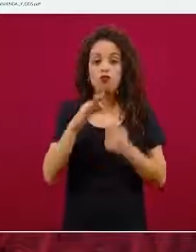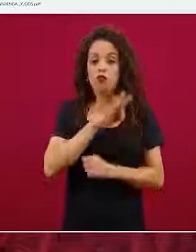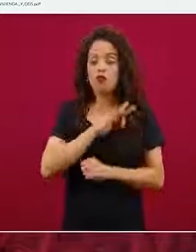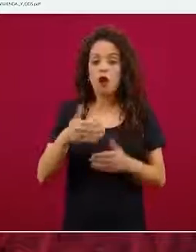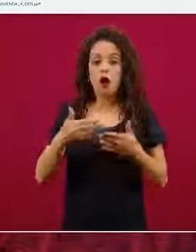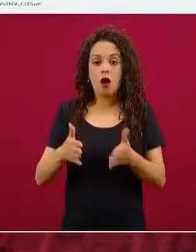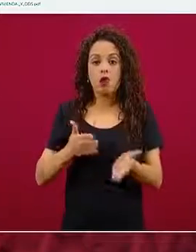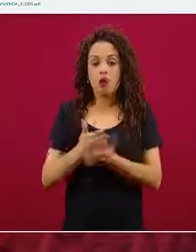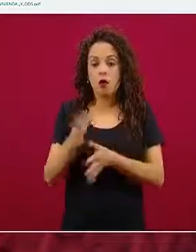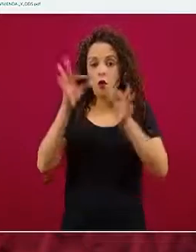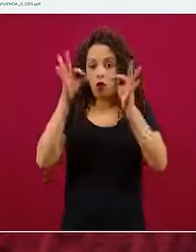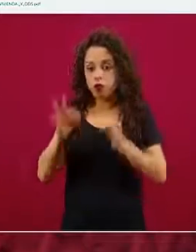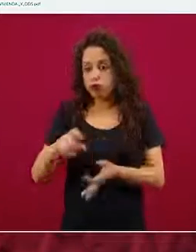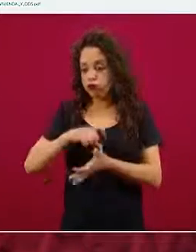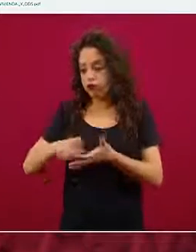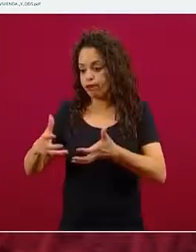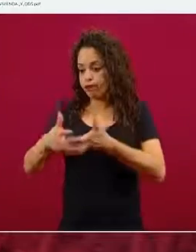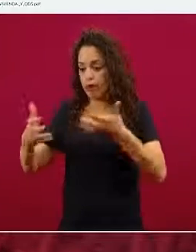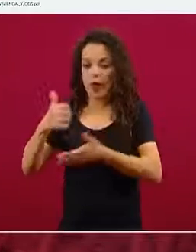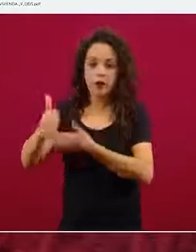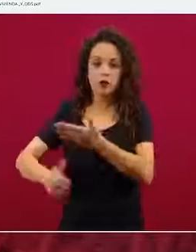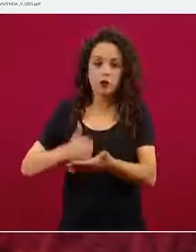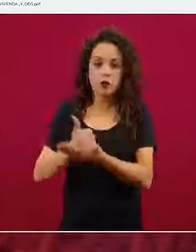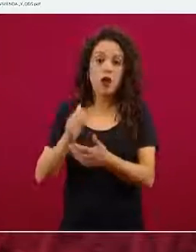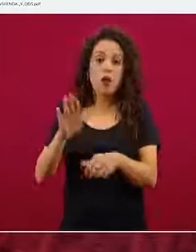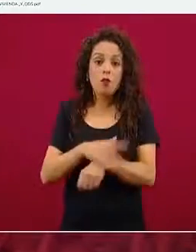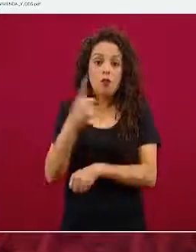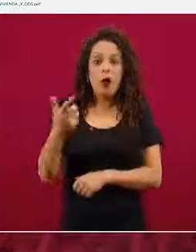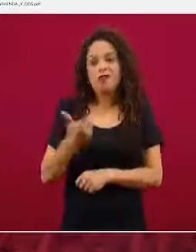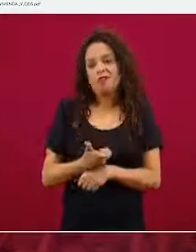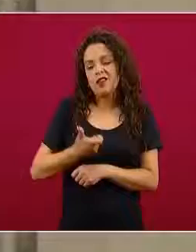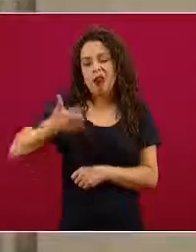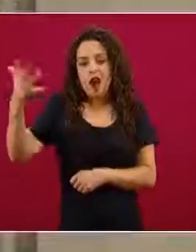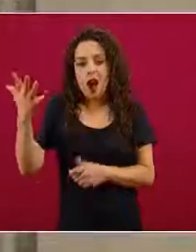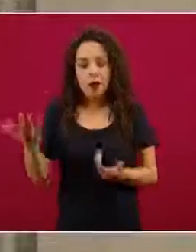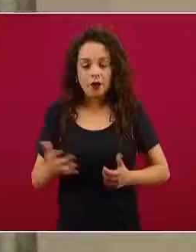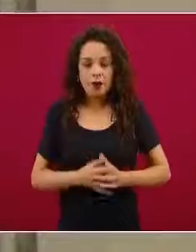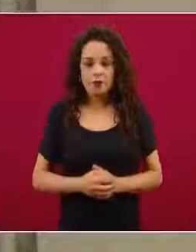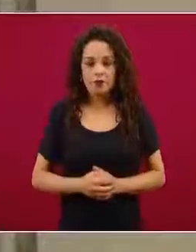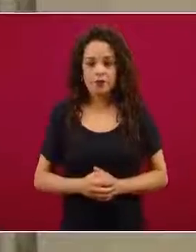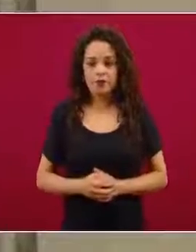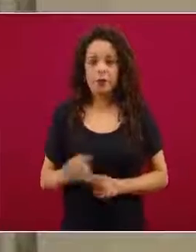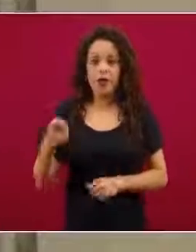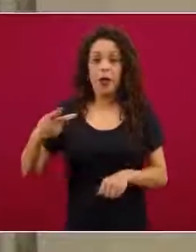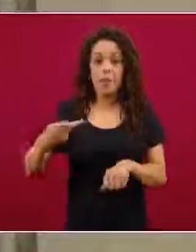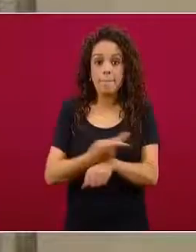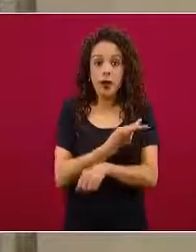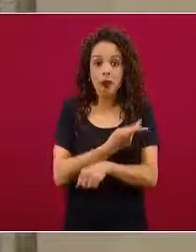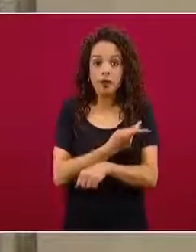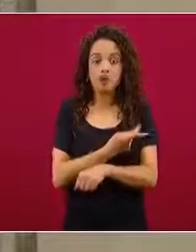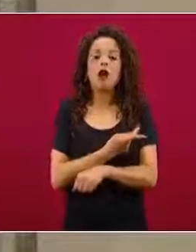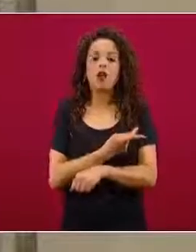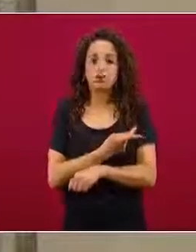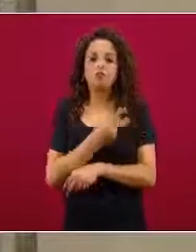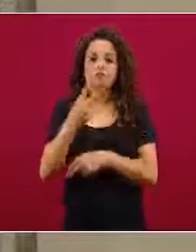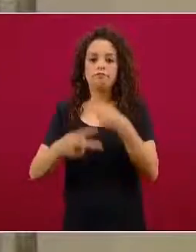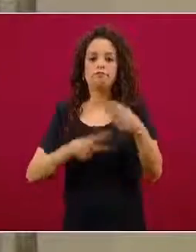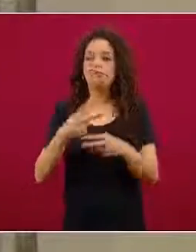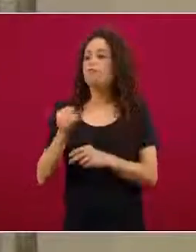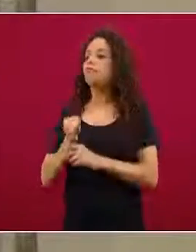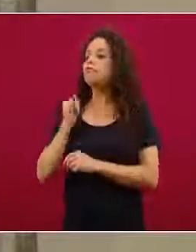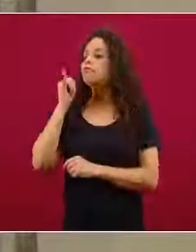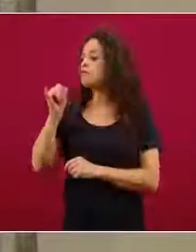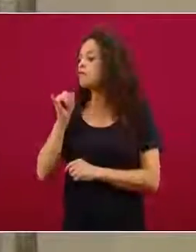a suelo formal en la ciudad, porque es muy caro. Entonces, ¿qué es lo que ocurre? Pues se van a suelo en la periferia,